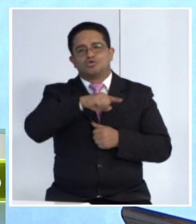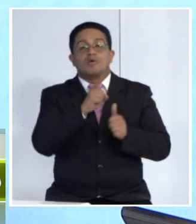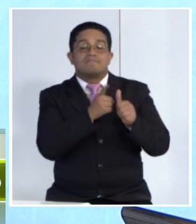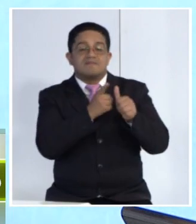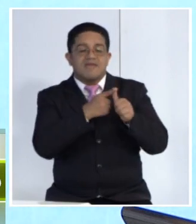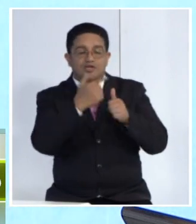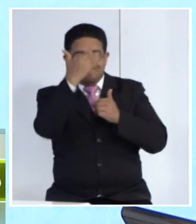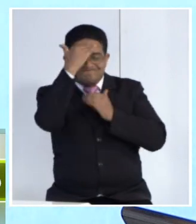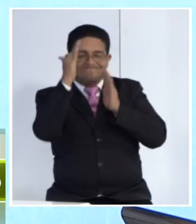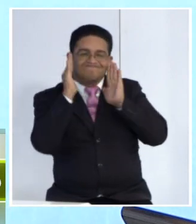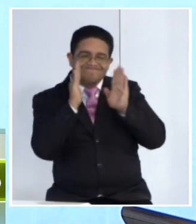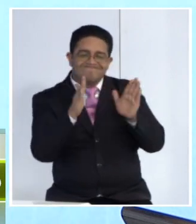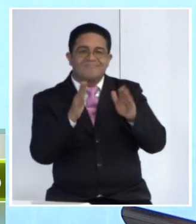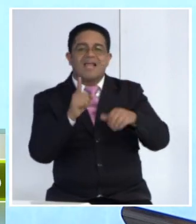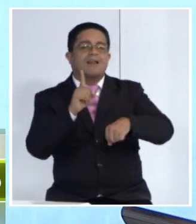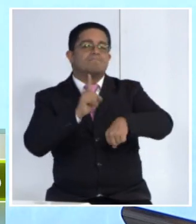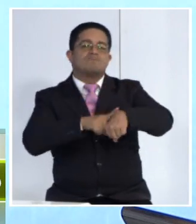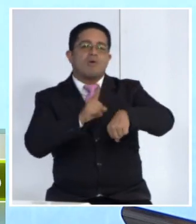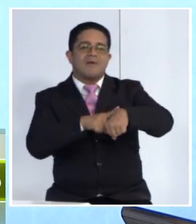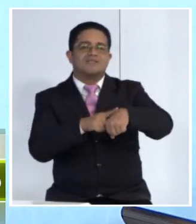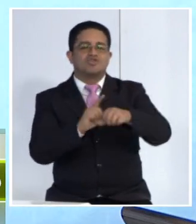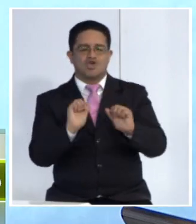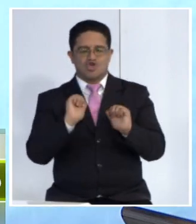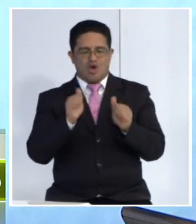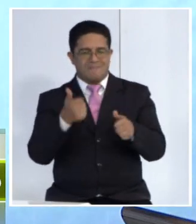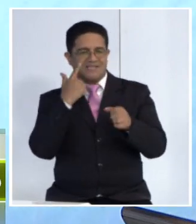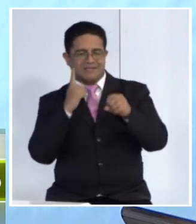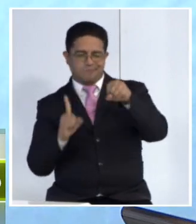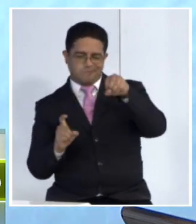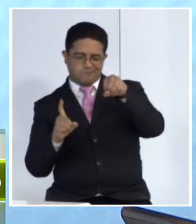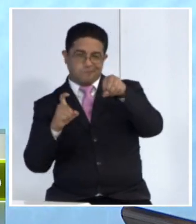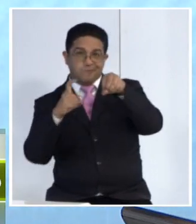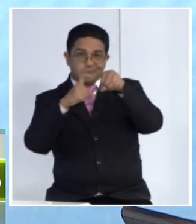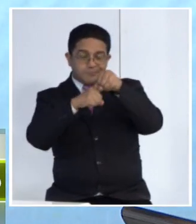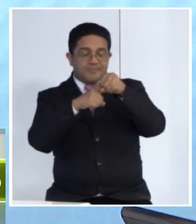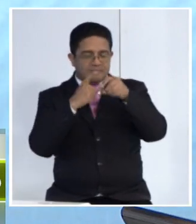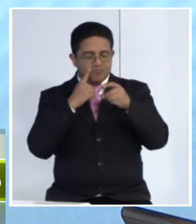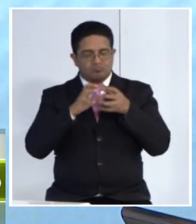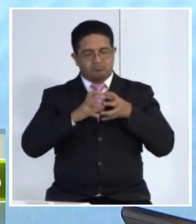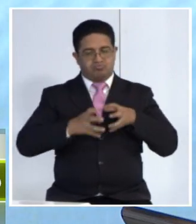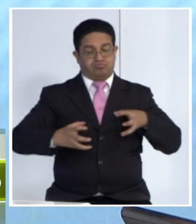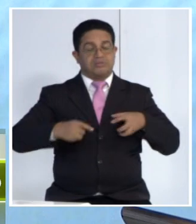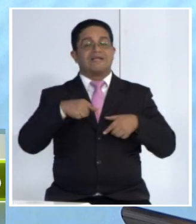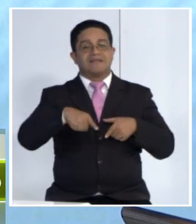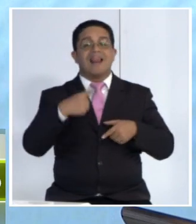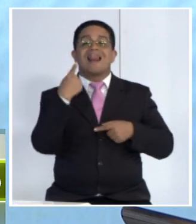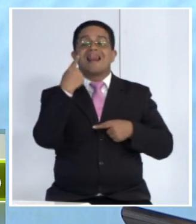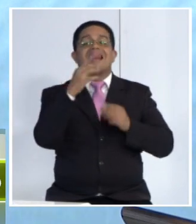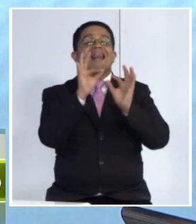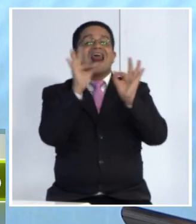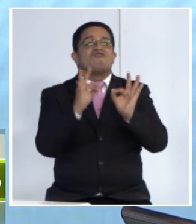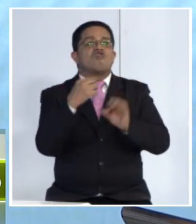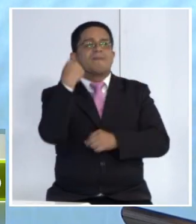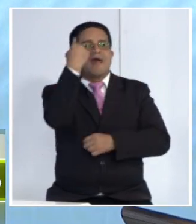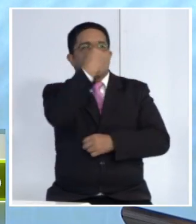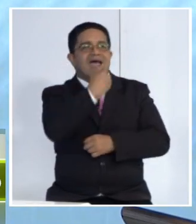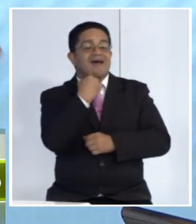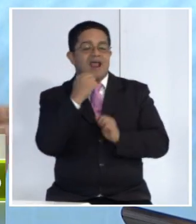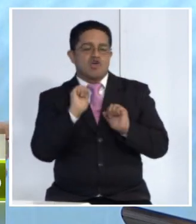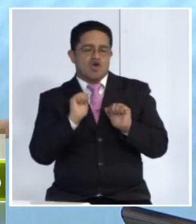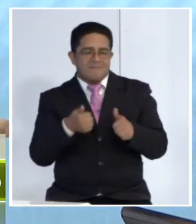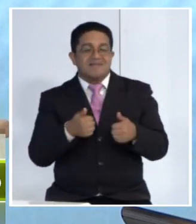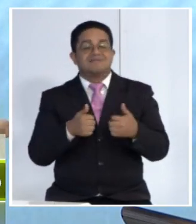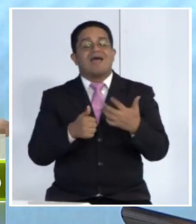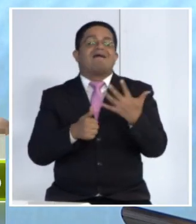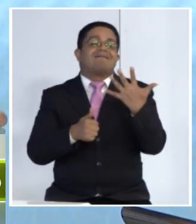el momento en que se forman las estructuras faciales. Las estructuras faciales se forman entre la 5ª y